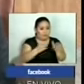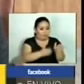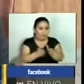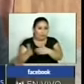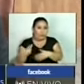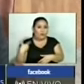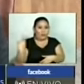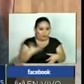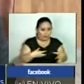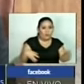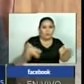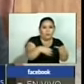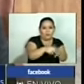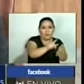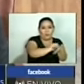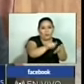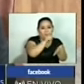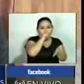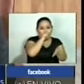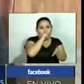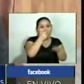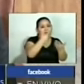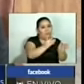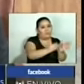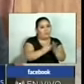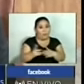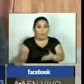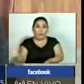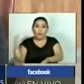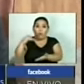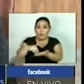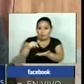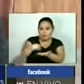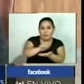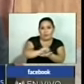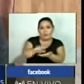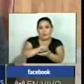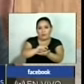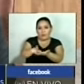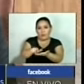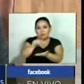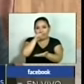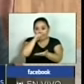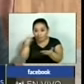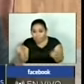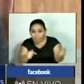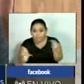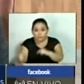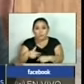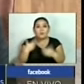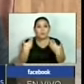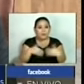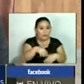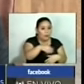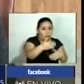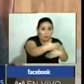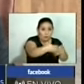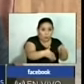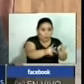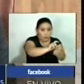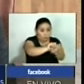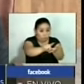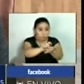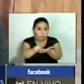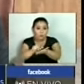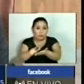colegios privados para ese reencuentro educativo. Y eso tiene que ver con que nuestras instalaciones van a pasar por